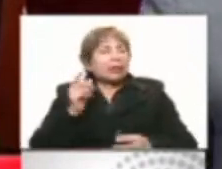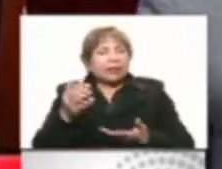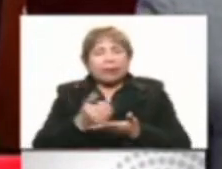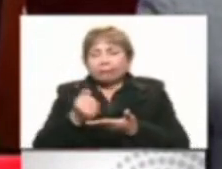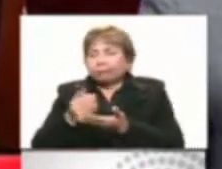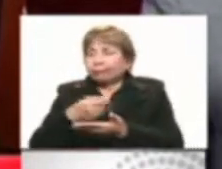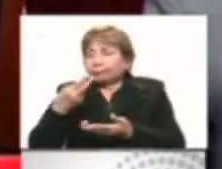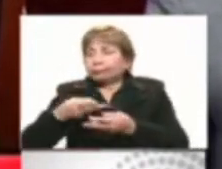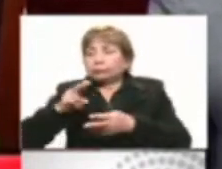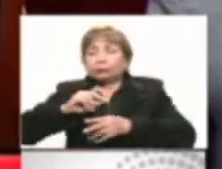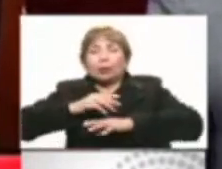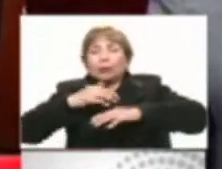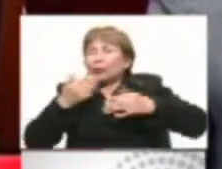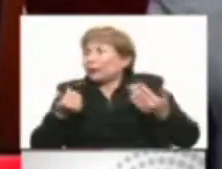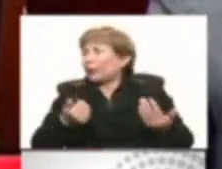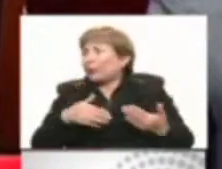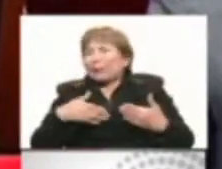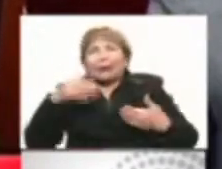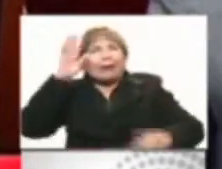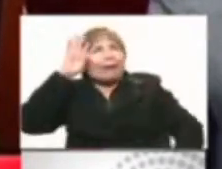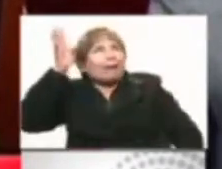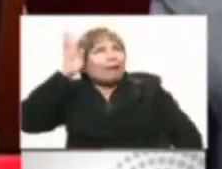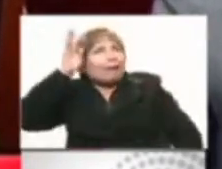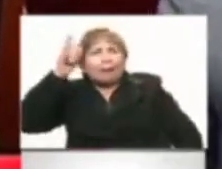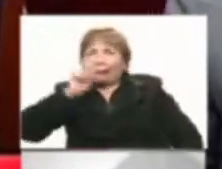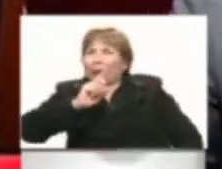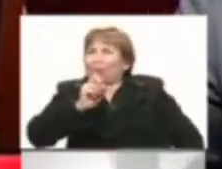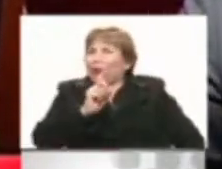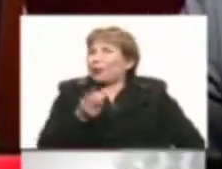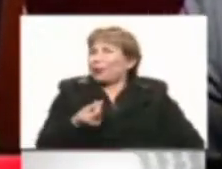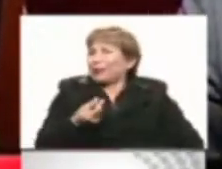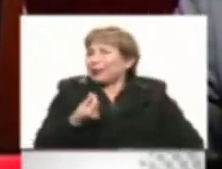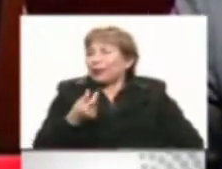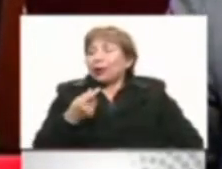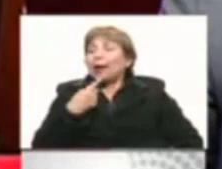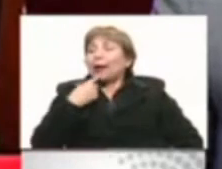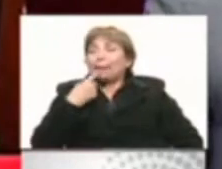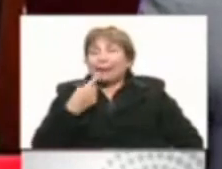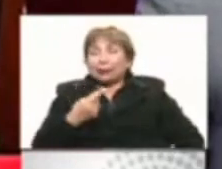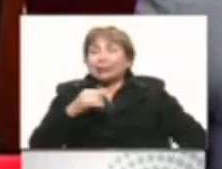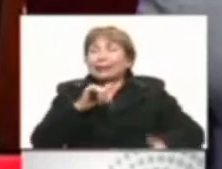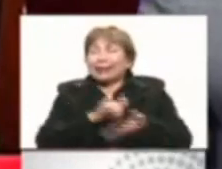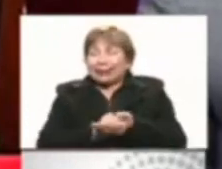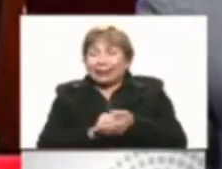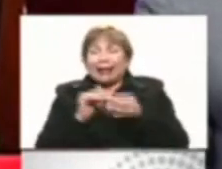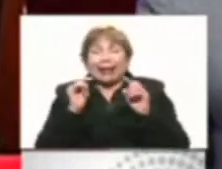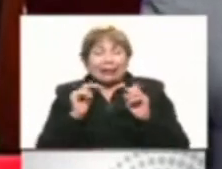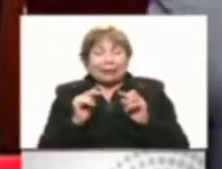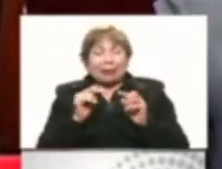otra. ¿Me explico? No se puede inventar el dinero. Y para eso es que